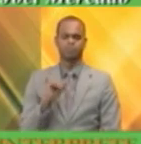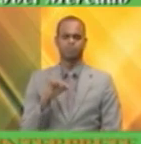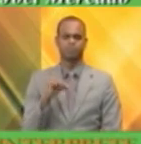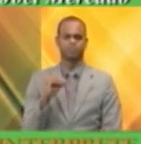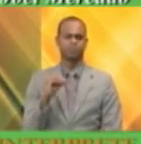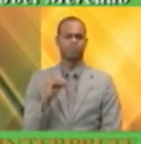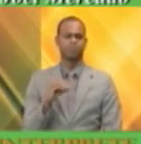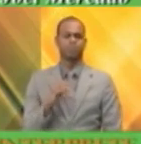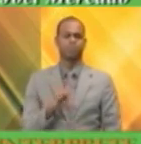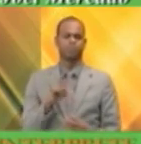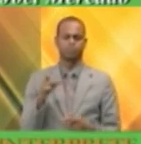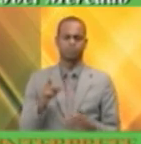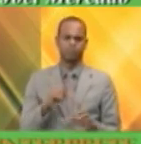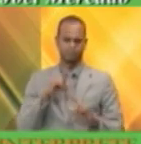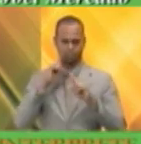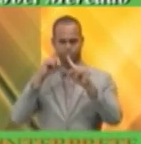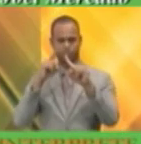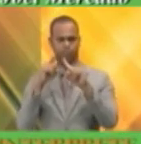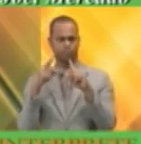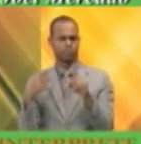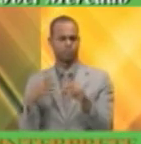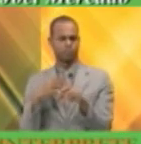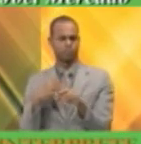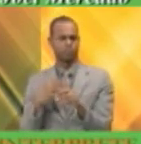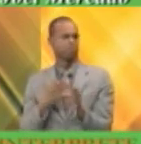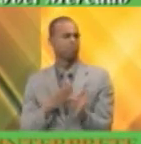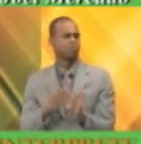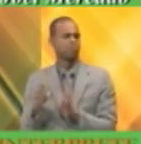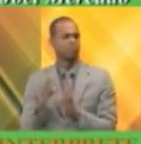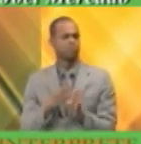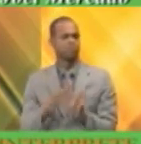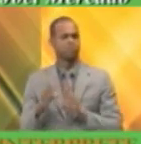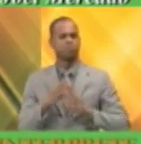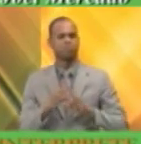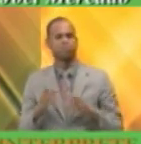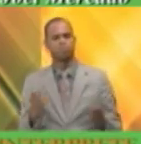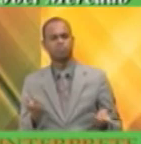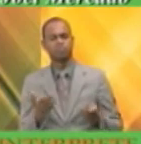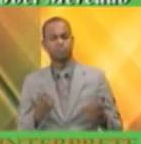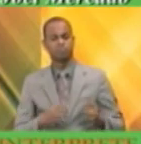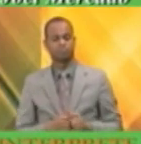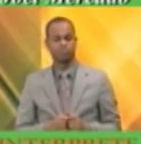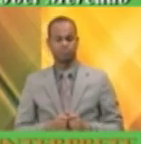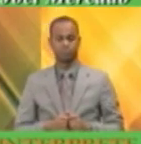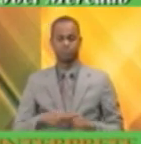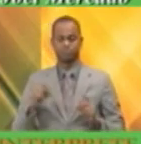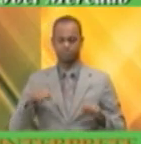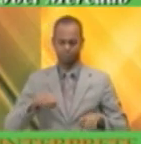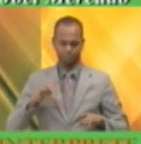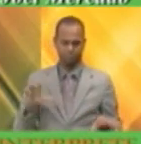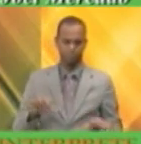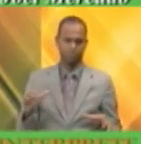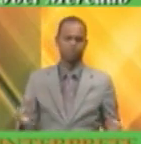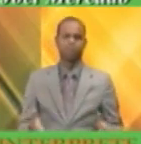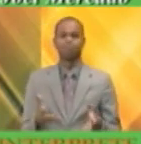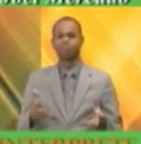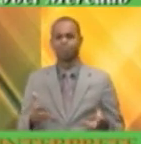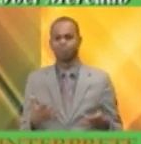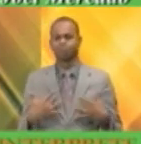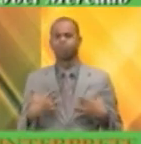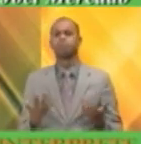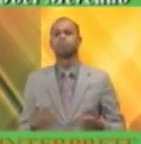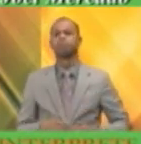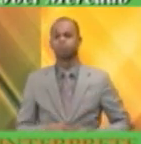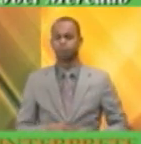ya con vistas a los próximos años? Porque esto hay que darle un desarrollo. Fíjese,